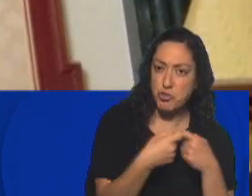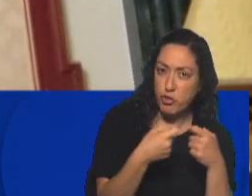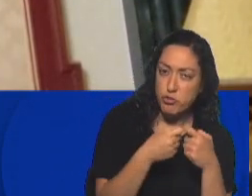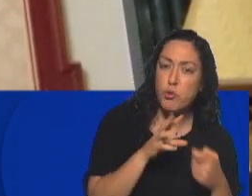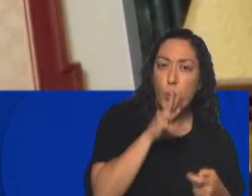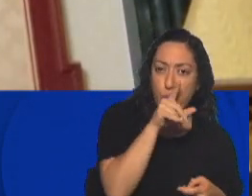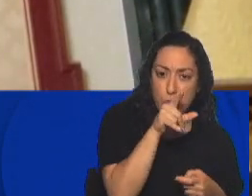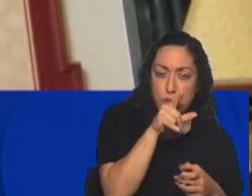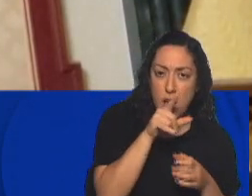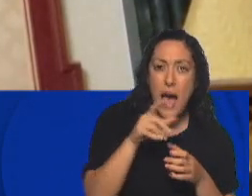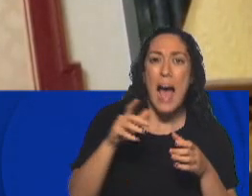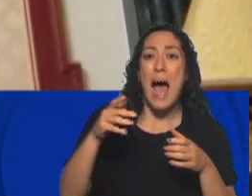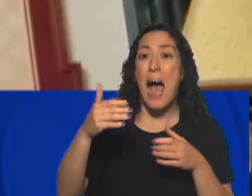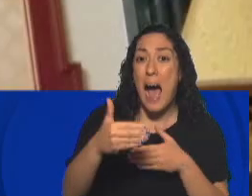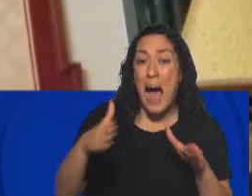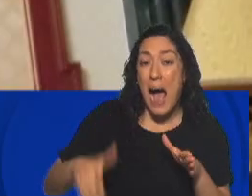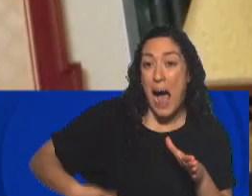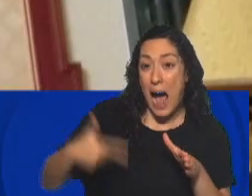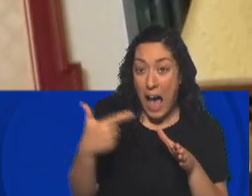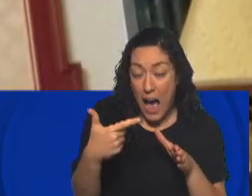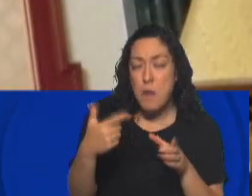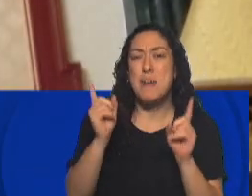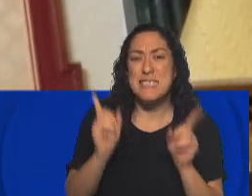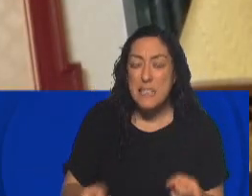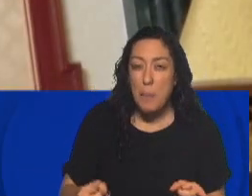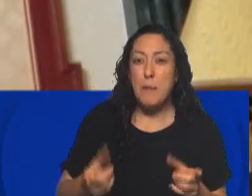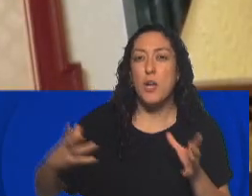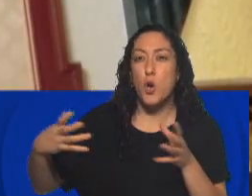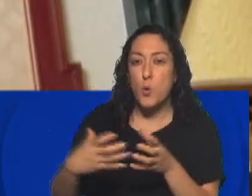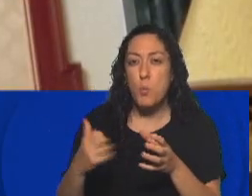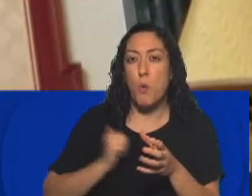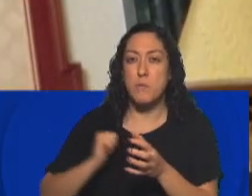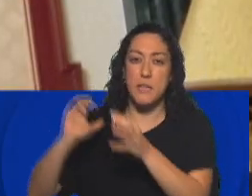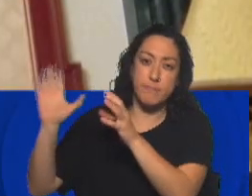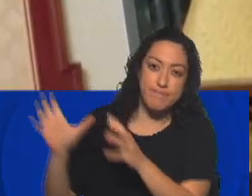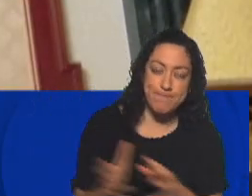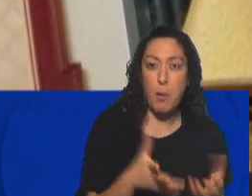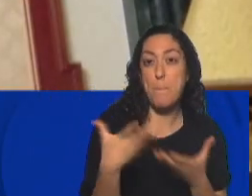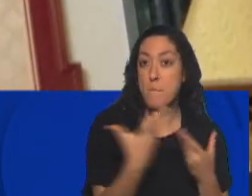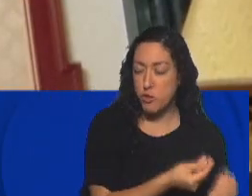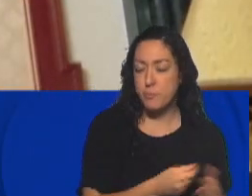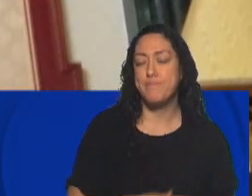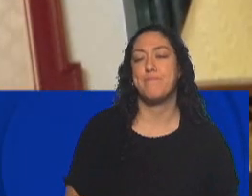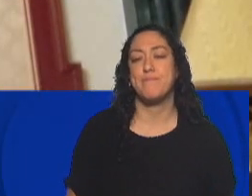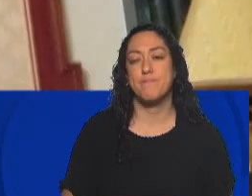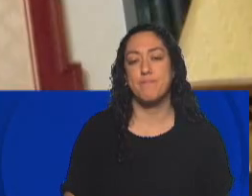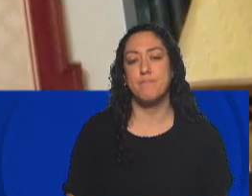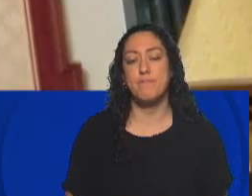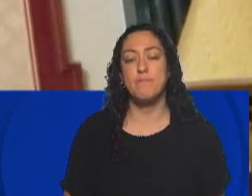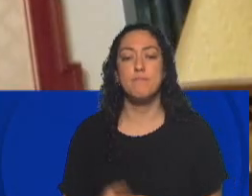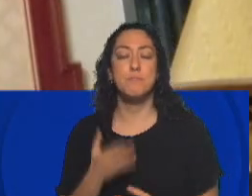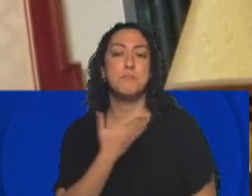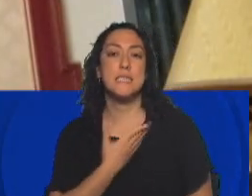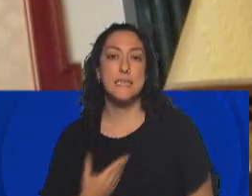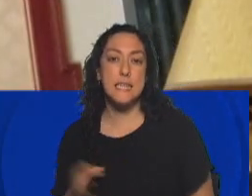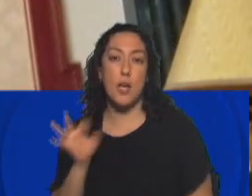como tropas han sido enviadas por Pyongyang para reforzar al ejército de Putin. Zelensky recorrió en estos días las capitales